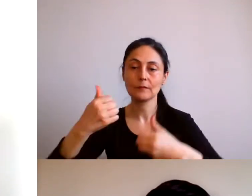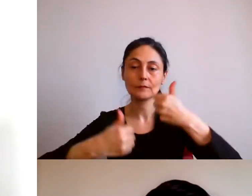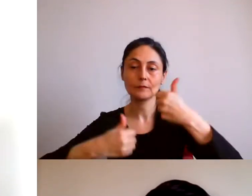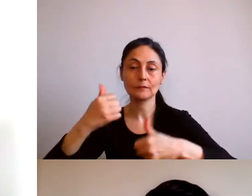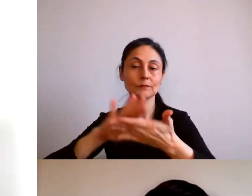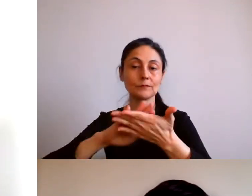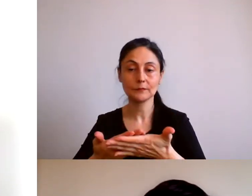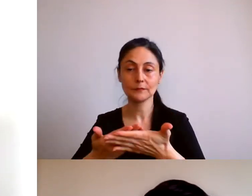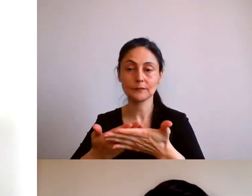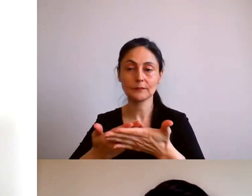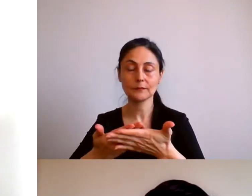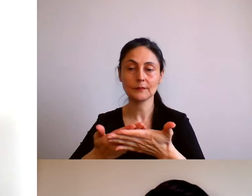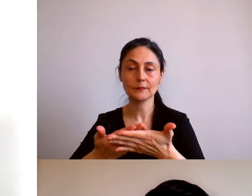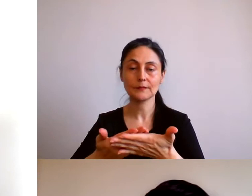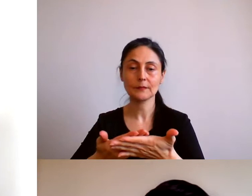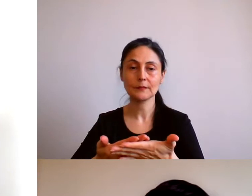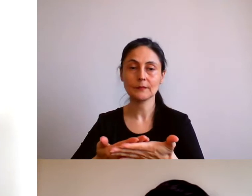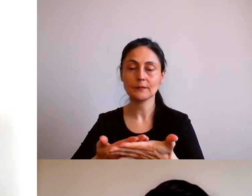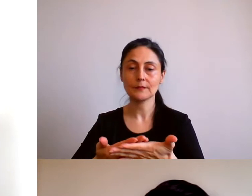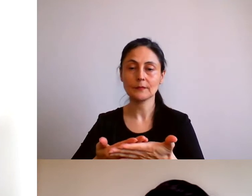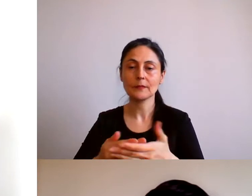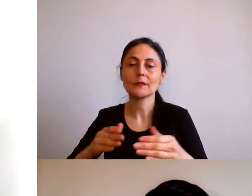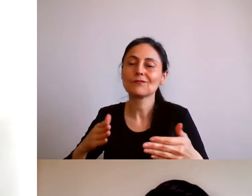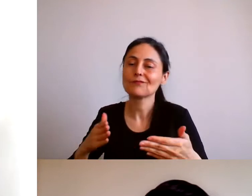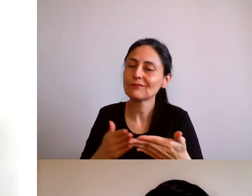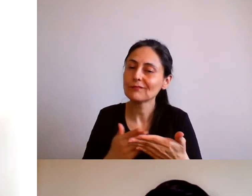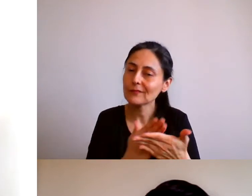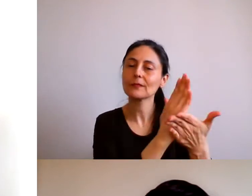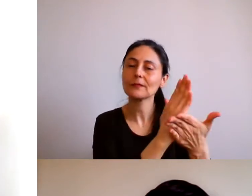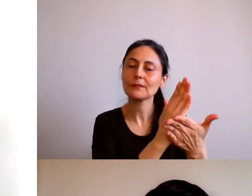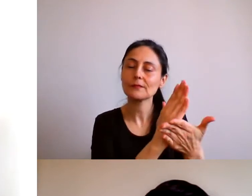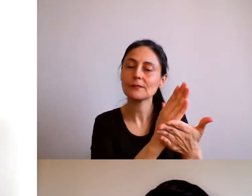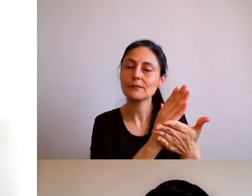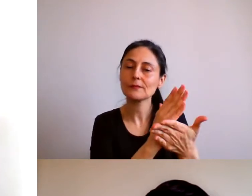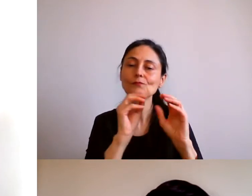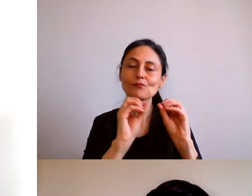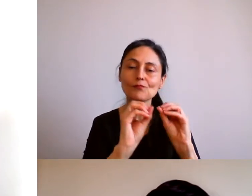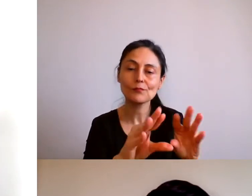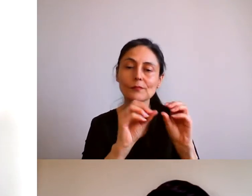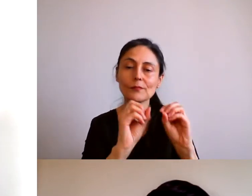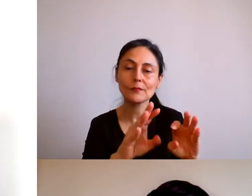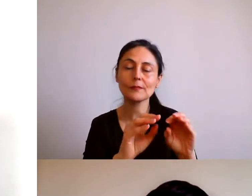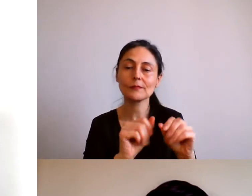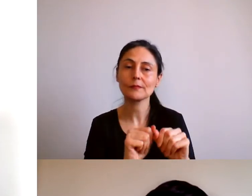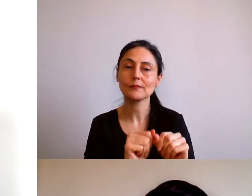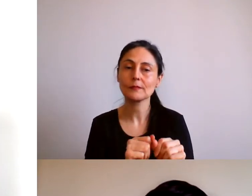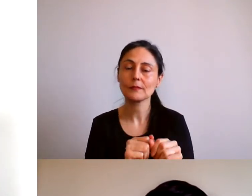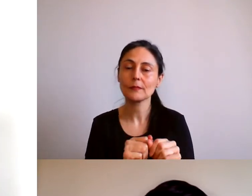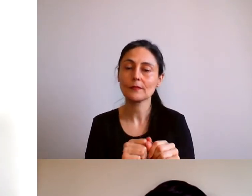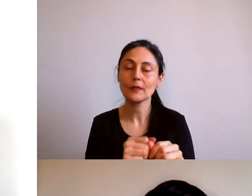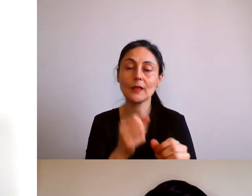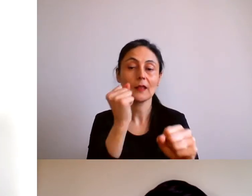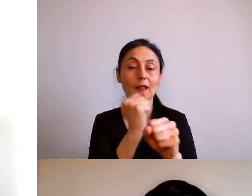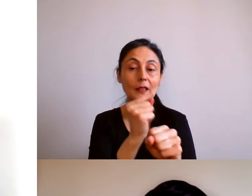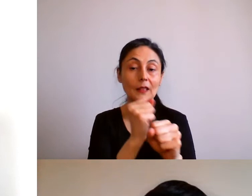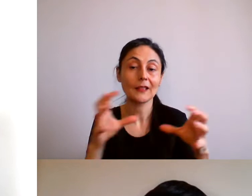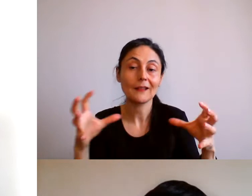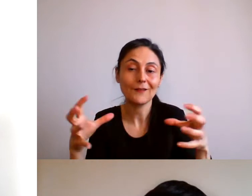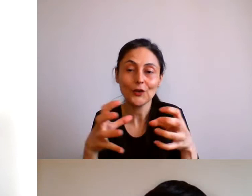salud, es justamente comenzar a formar o a impulsar el trabajo en equipo